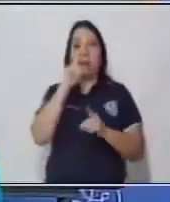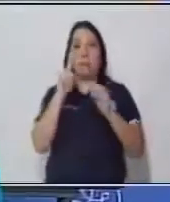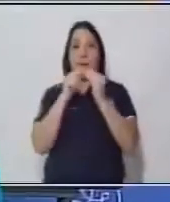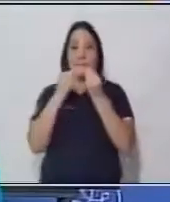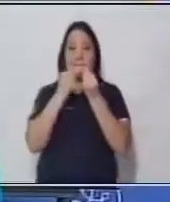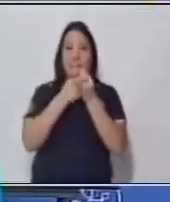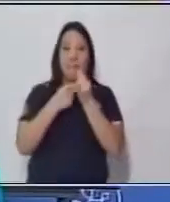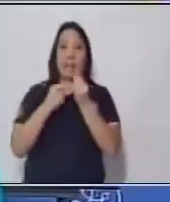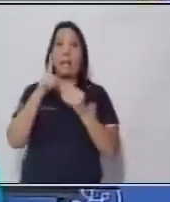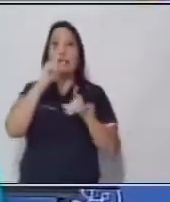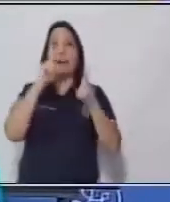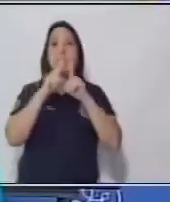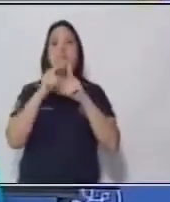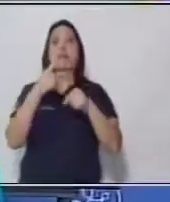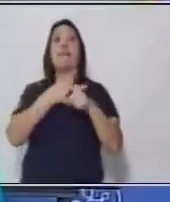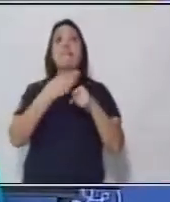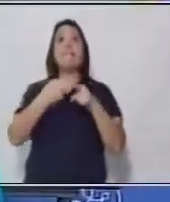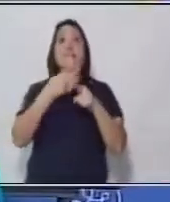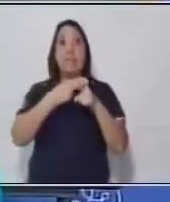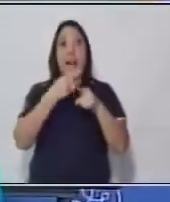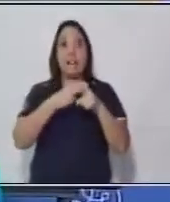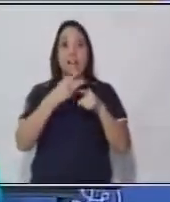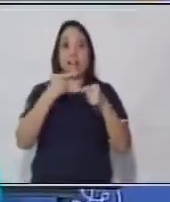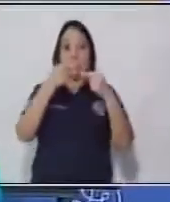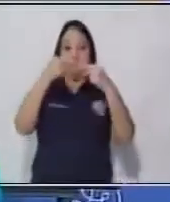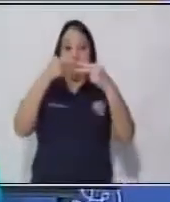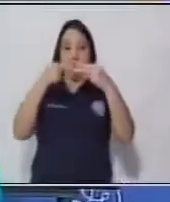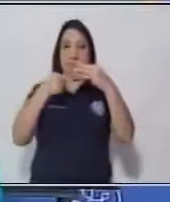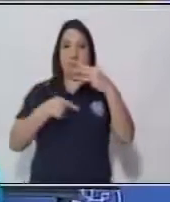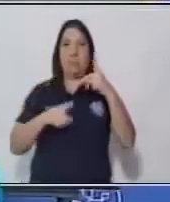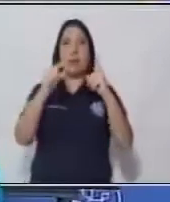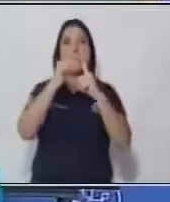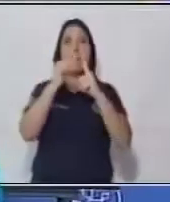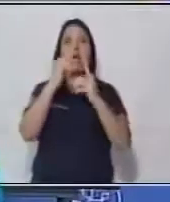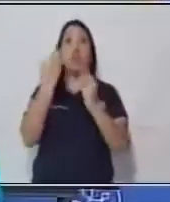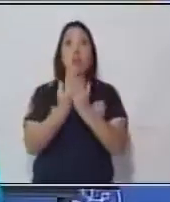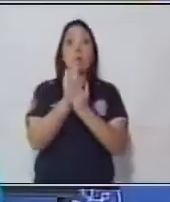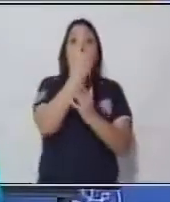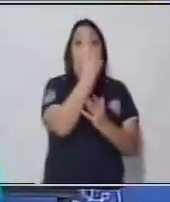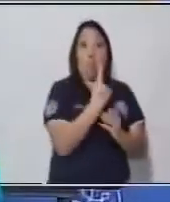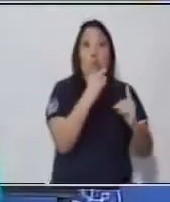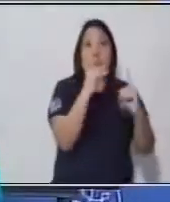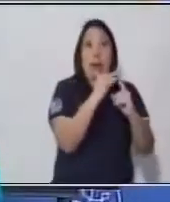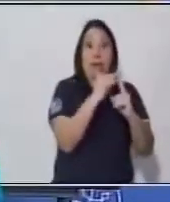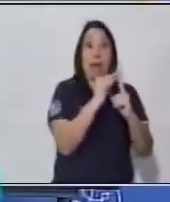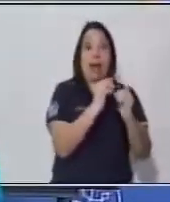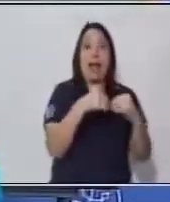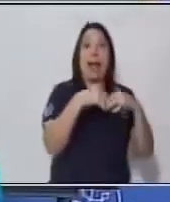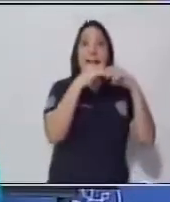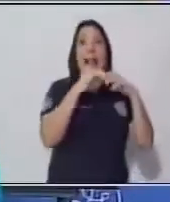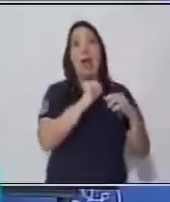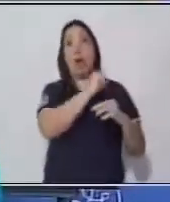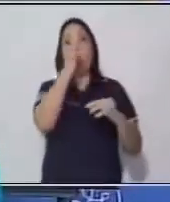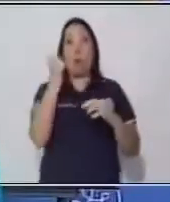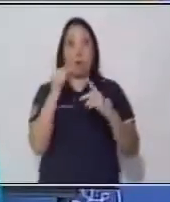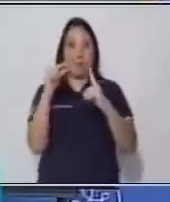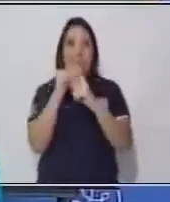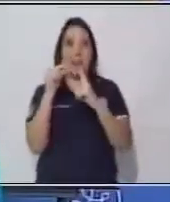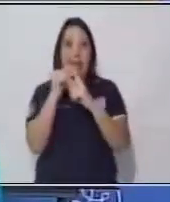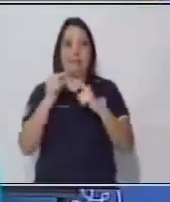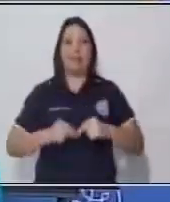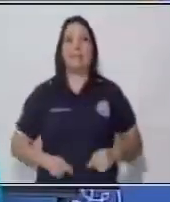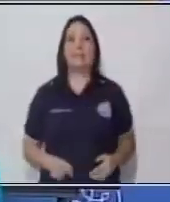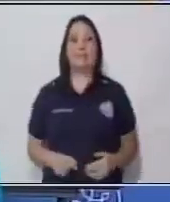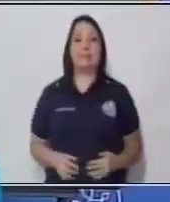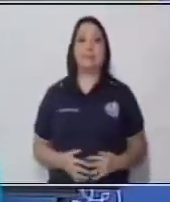frase. Y es así como se van creando nuevas palabras a partir de la que tenemos.